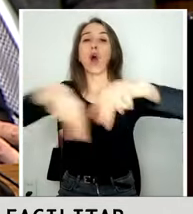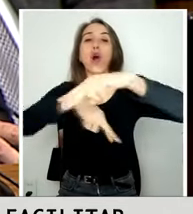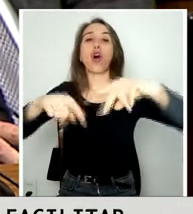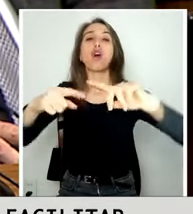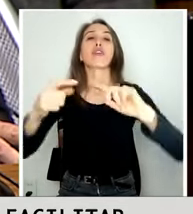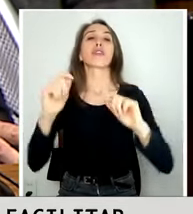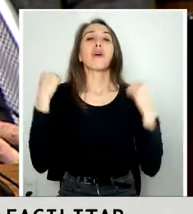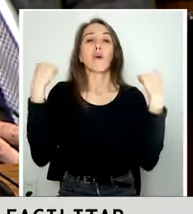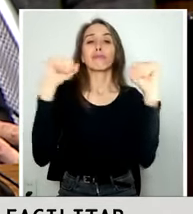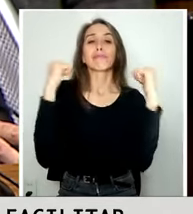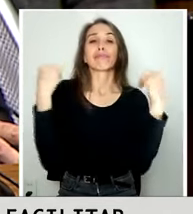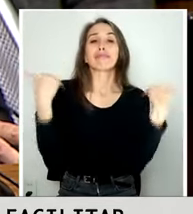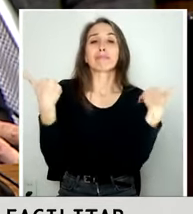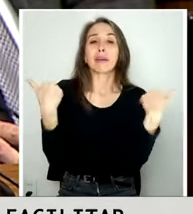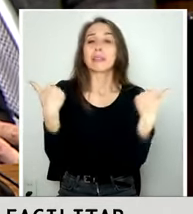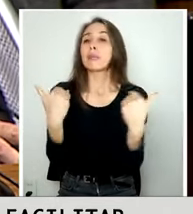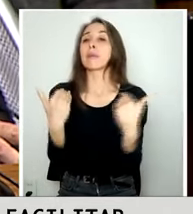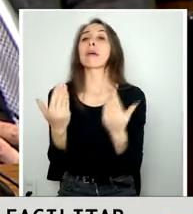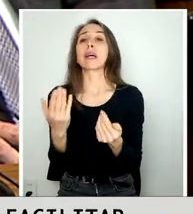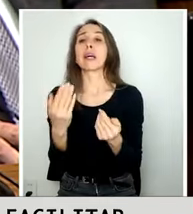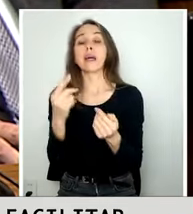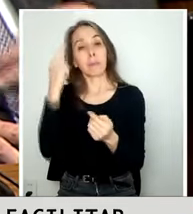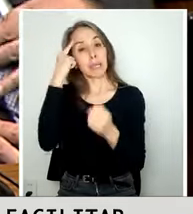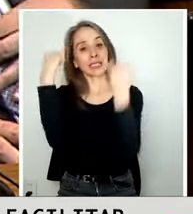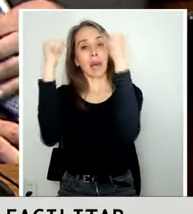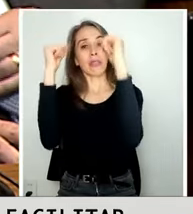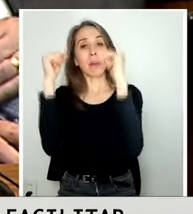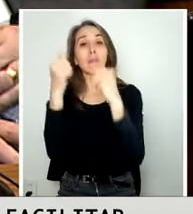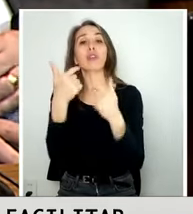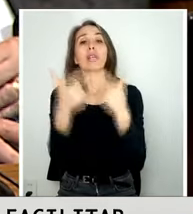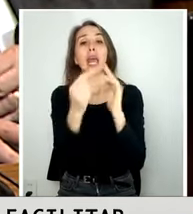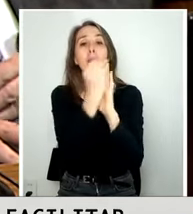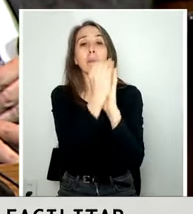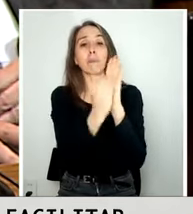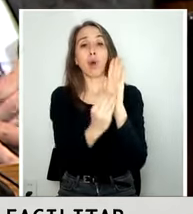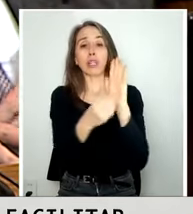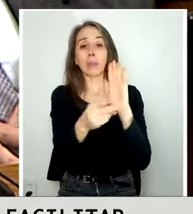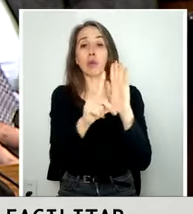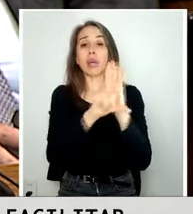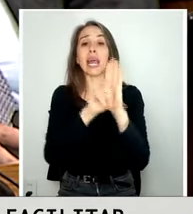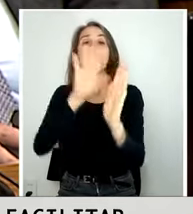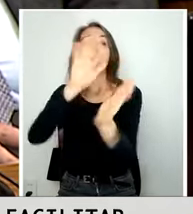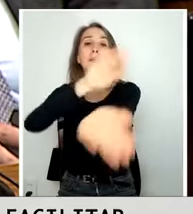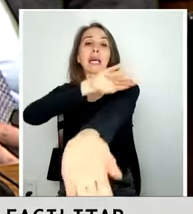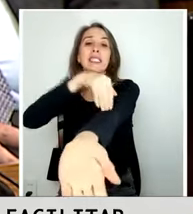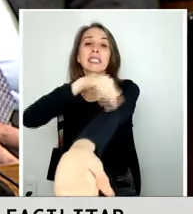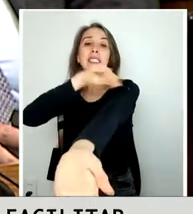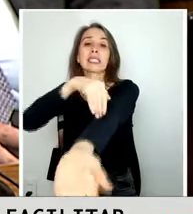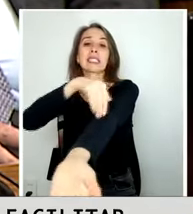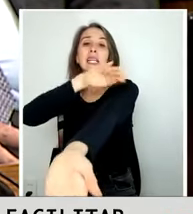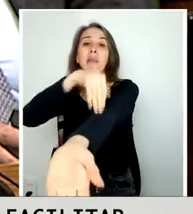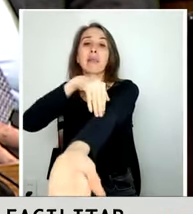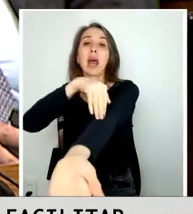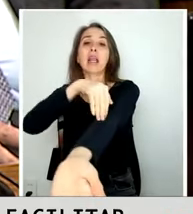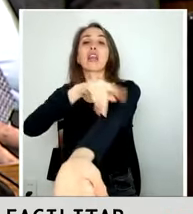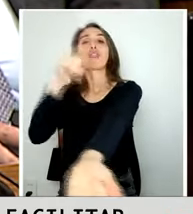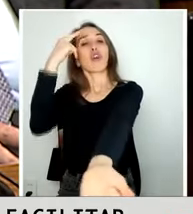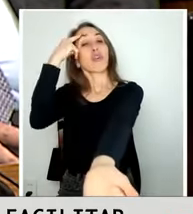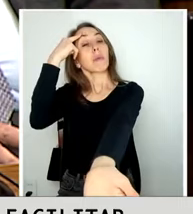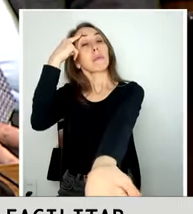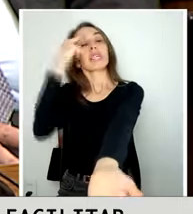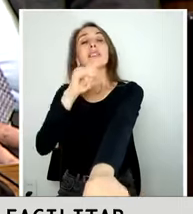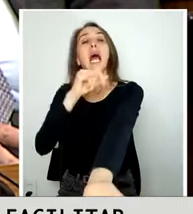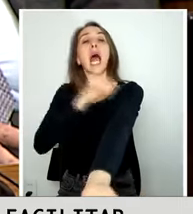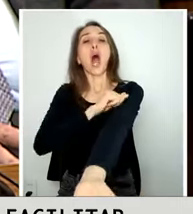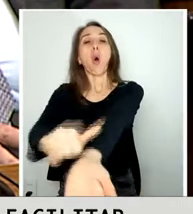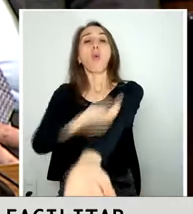dejar de ver el deporte o aplicar políticas públicas con miradas centralista como que todo lo que pase es Santiago porque hay